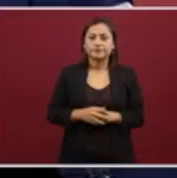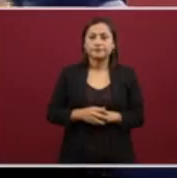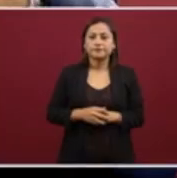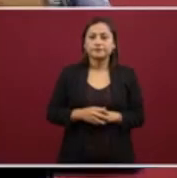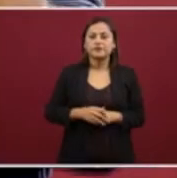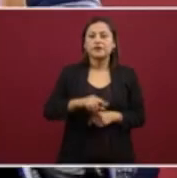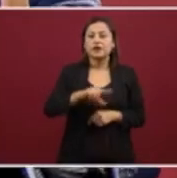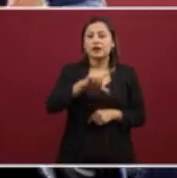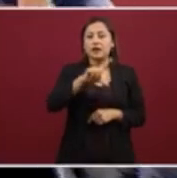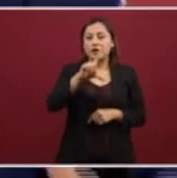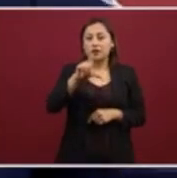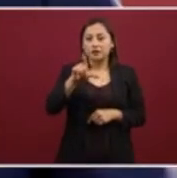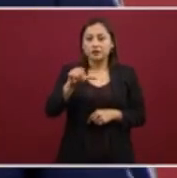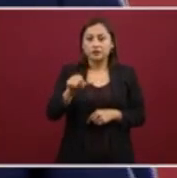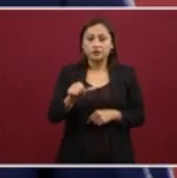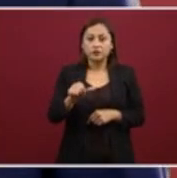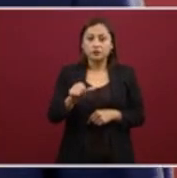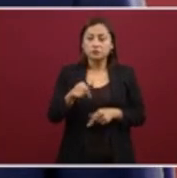continúan con el mismo modelo,